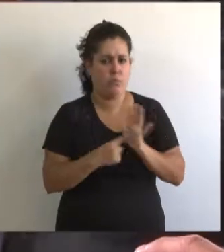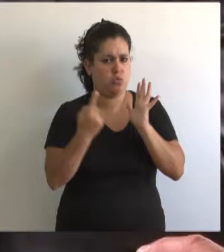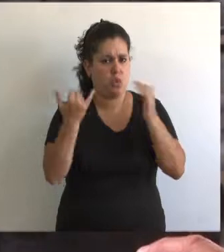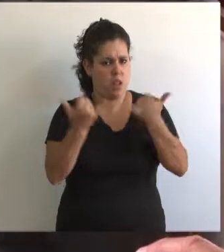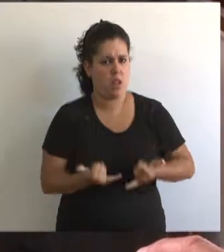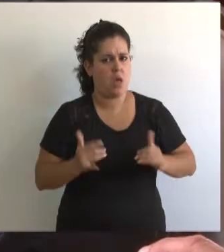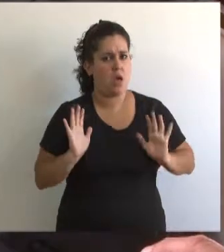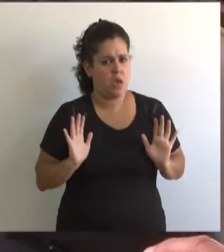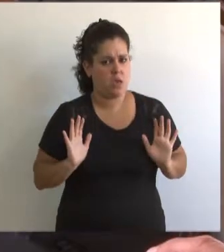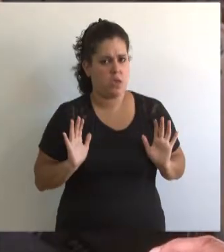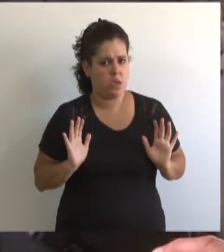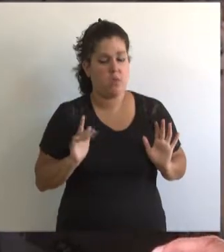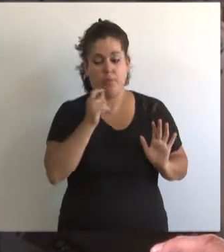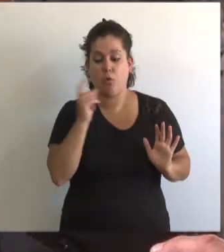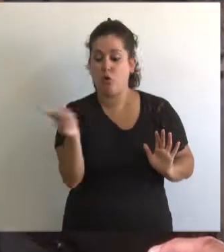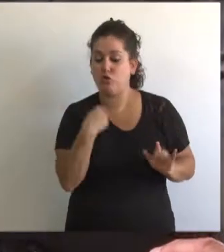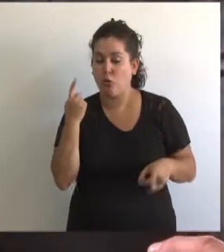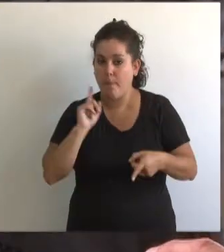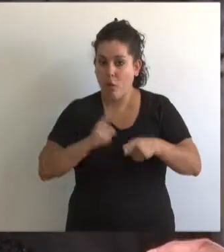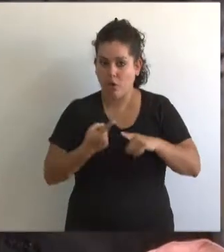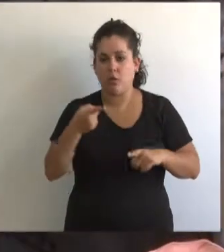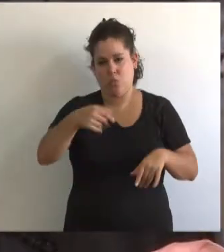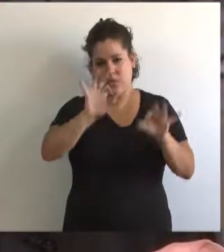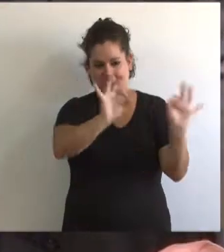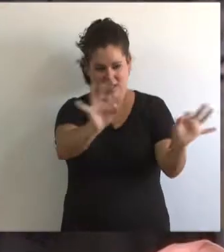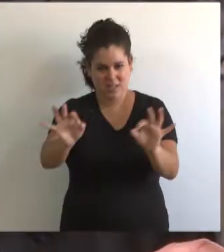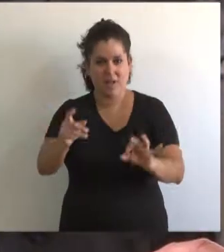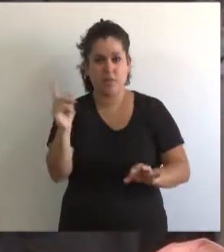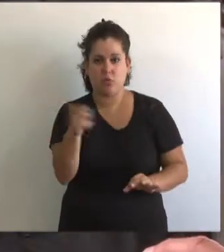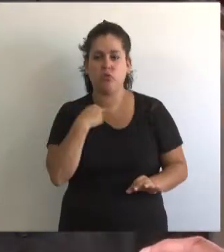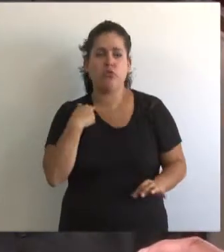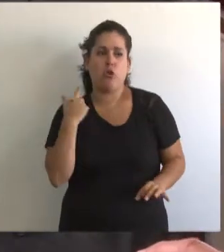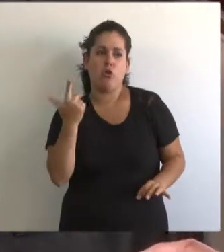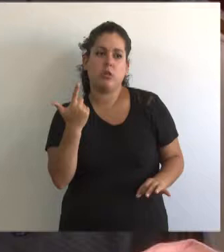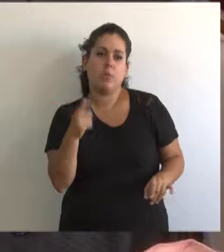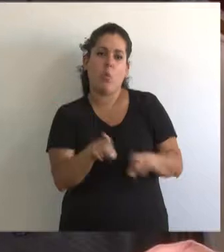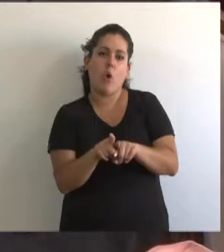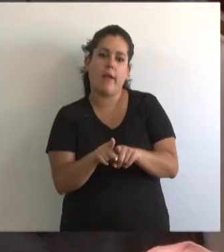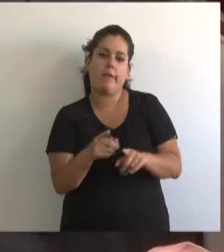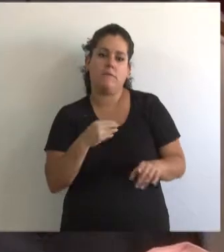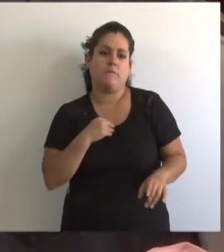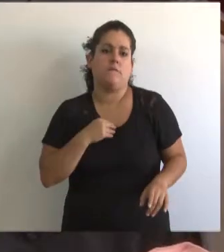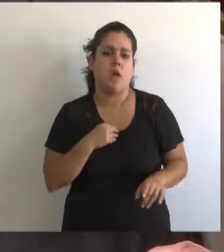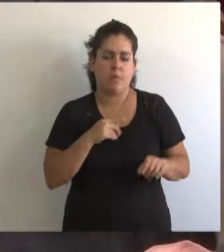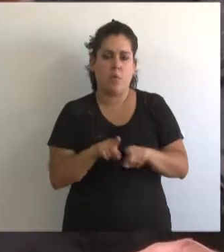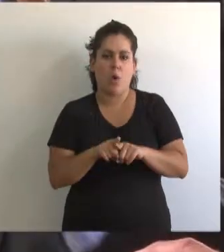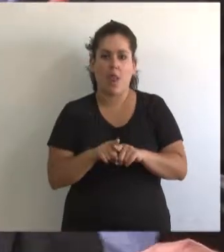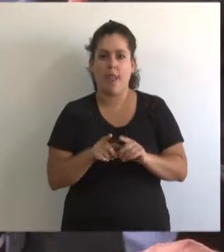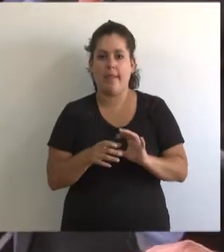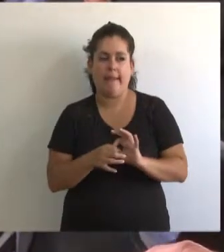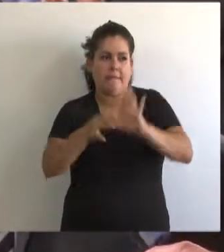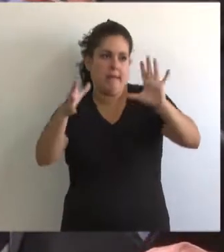puntual. Nosotros, como espacio político, vos sabrás, no tenemos vocación por expandir